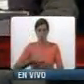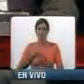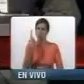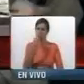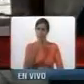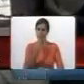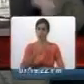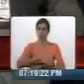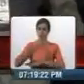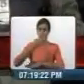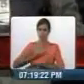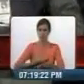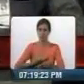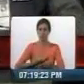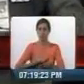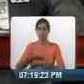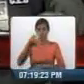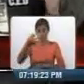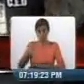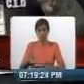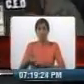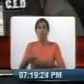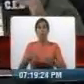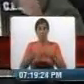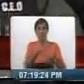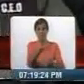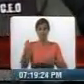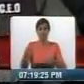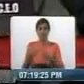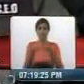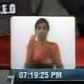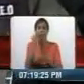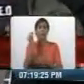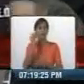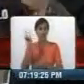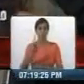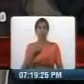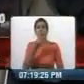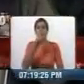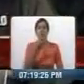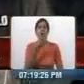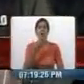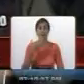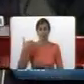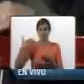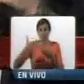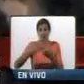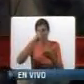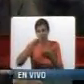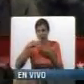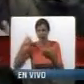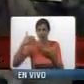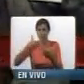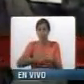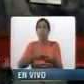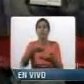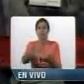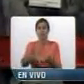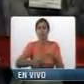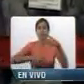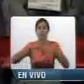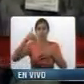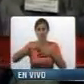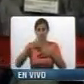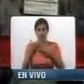ciudadana, digna de los venezolanos, que hemos sido ejemplo en estos últimos años, en estos procesos electorales,